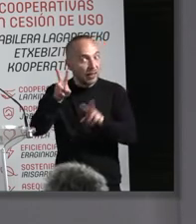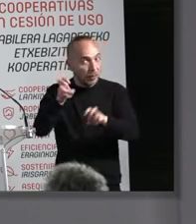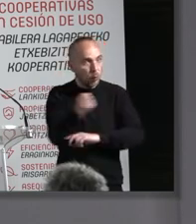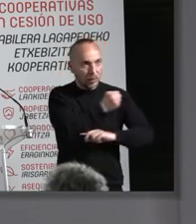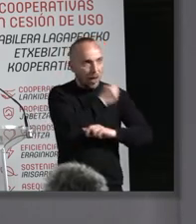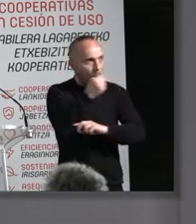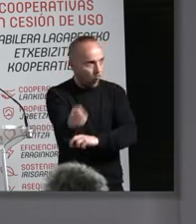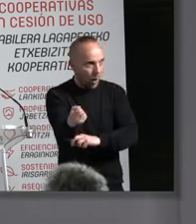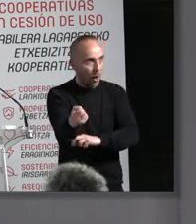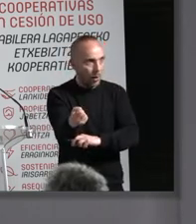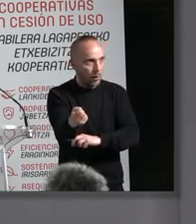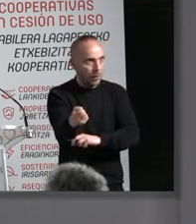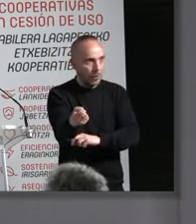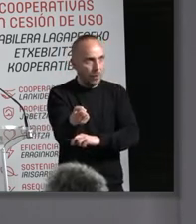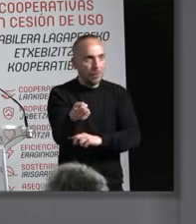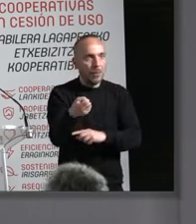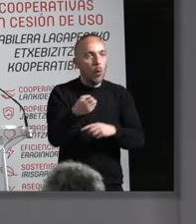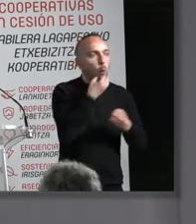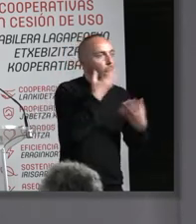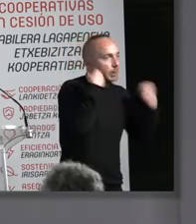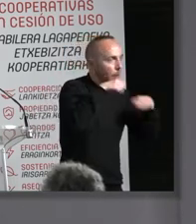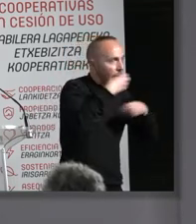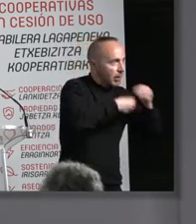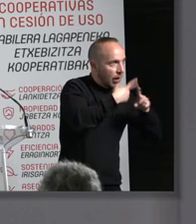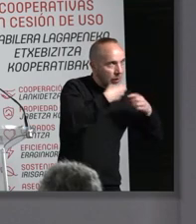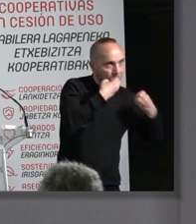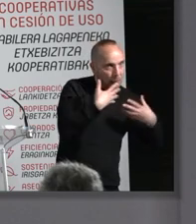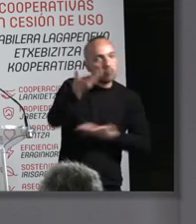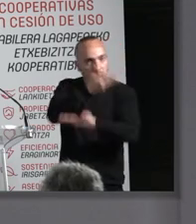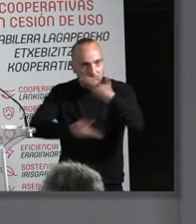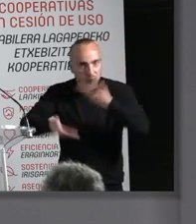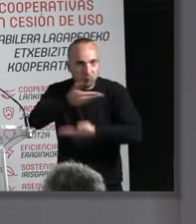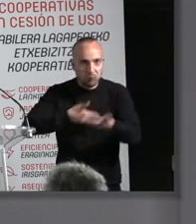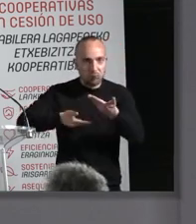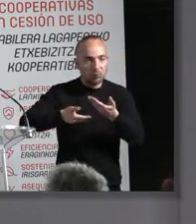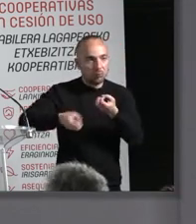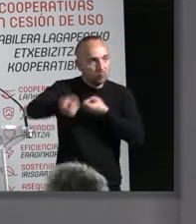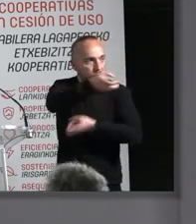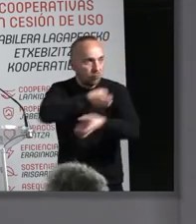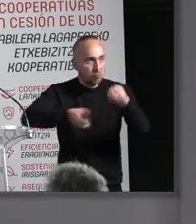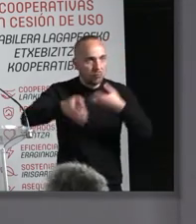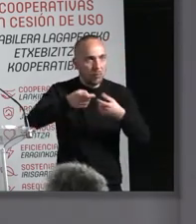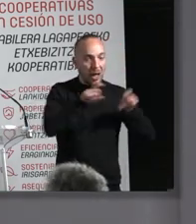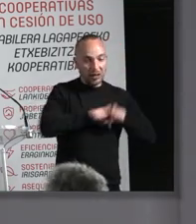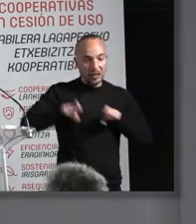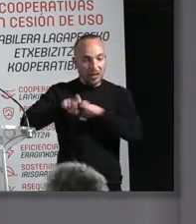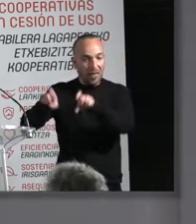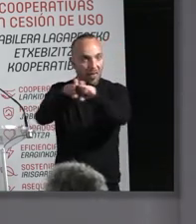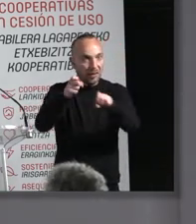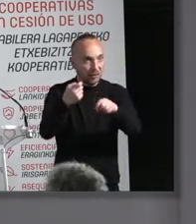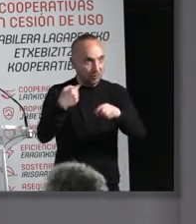generando, el compartir buenas prácticas, el intercambio, incluso entre las entidades del propio territorio,